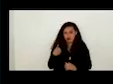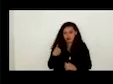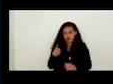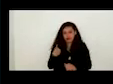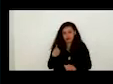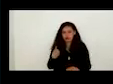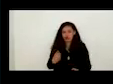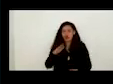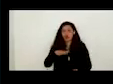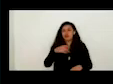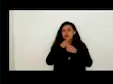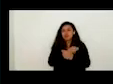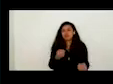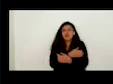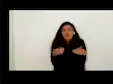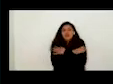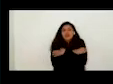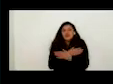tienen tanto frío como nosotros, porque